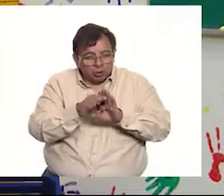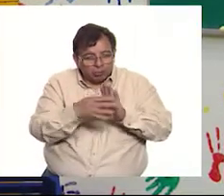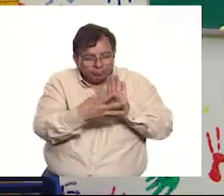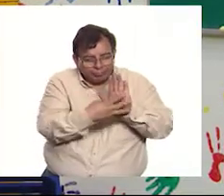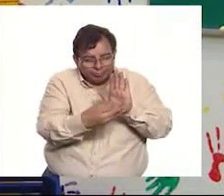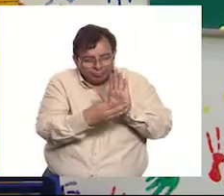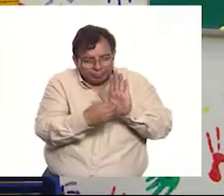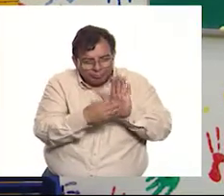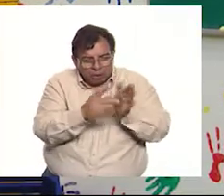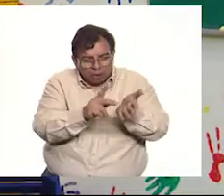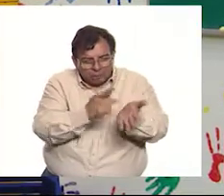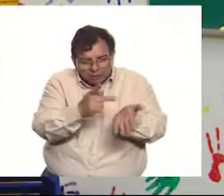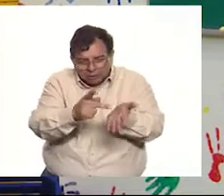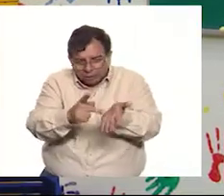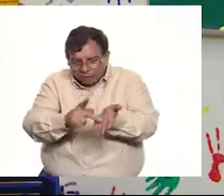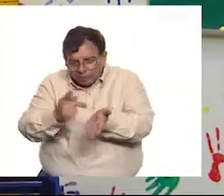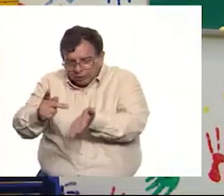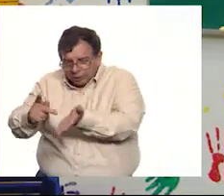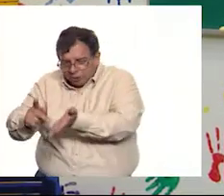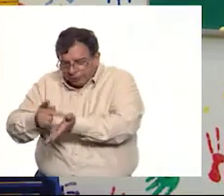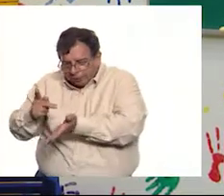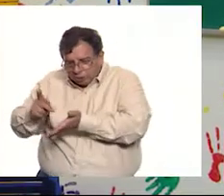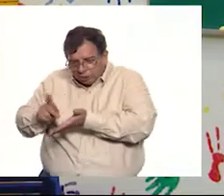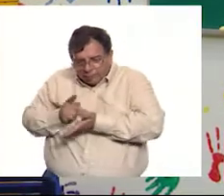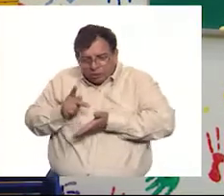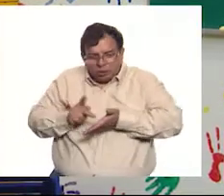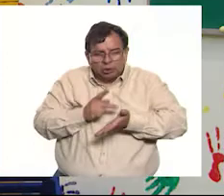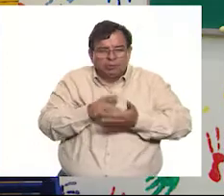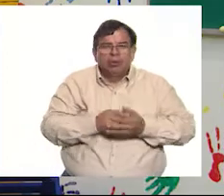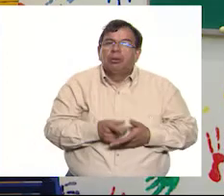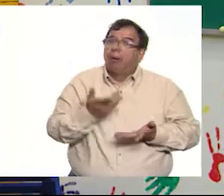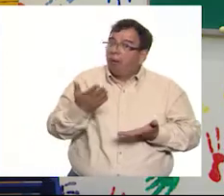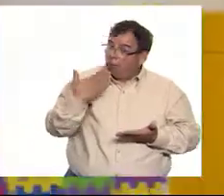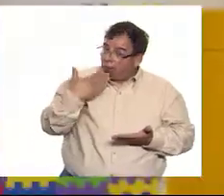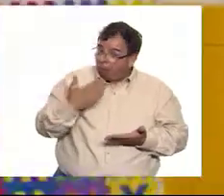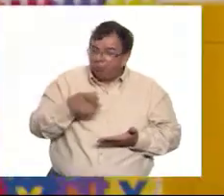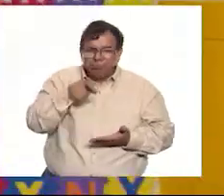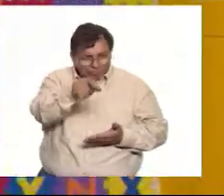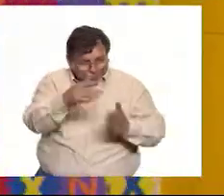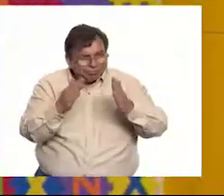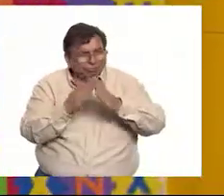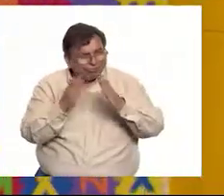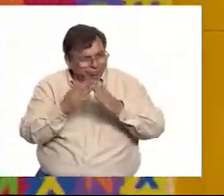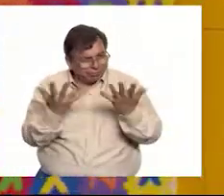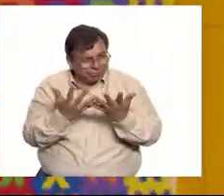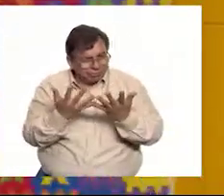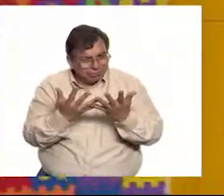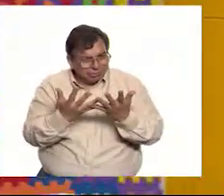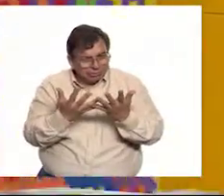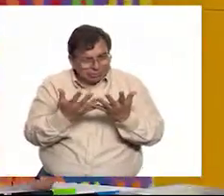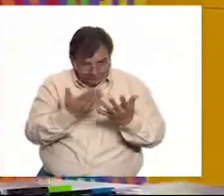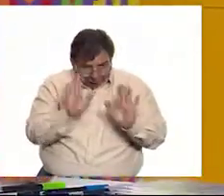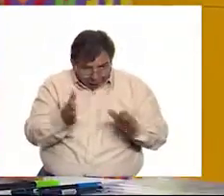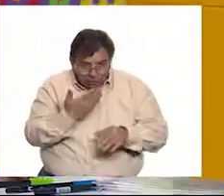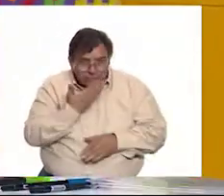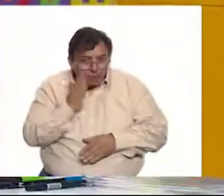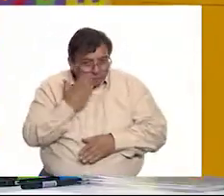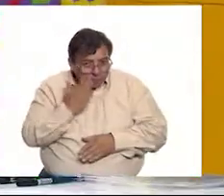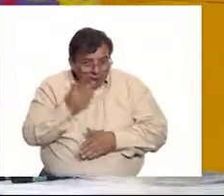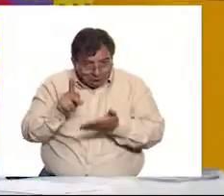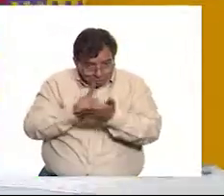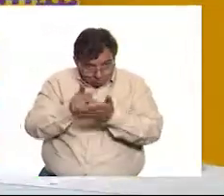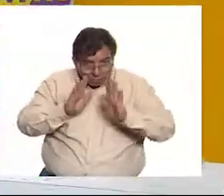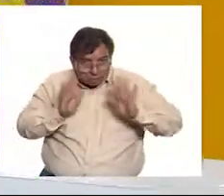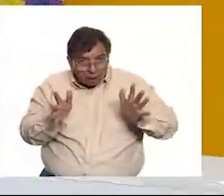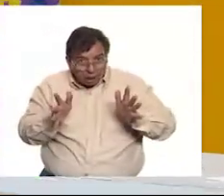vayan repitiendo. Ah, eso suena bastante bien. Ahí en casa, a ver, váyanlo haciendo con nosotros. ¿Ya encontraron sus servilletas y sus